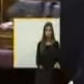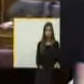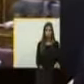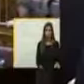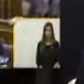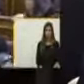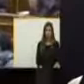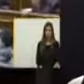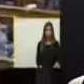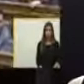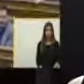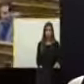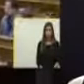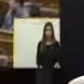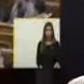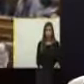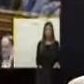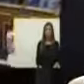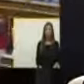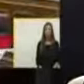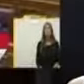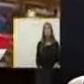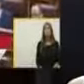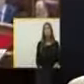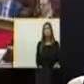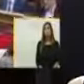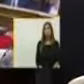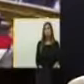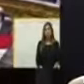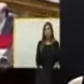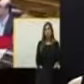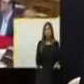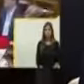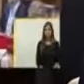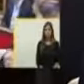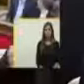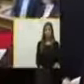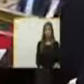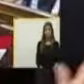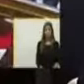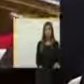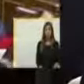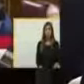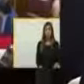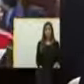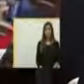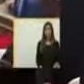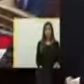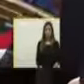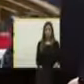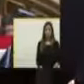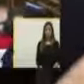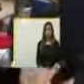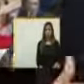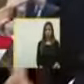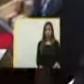importantes entre beso y beso, ¿verdad? La primera, no se puede pactar lo social por la izquierda y lo económico por la derecha. Los gobiernos tienen que ser coherentes y no se